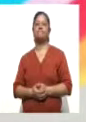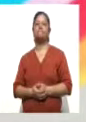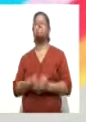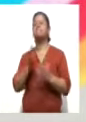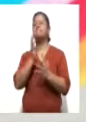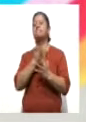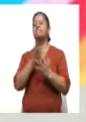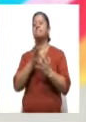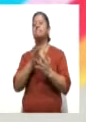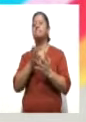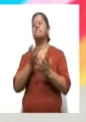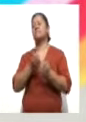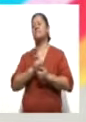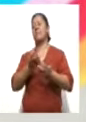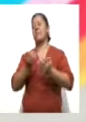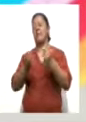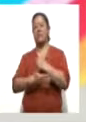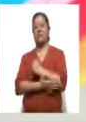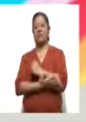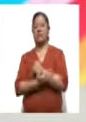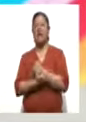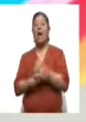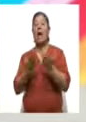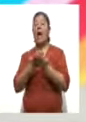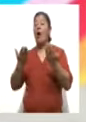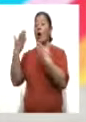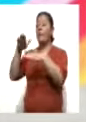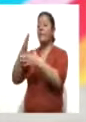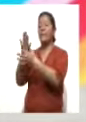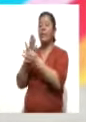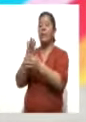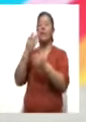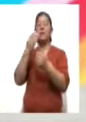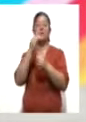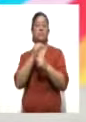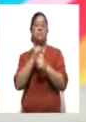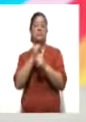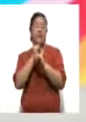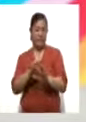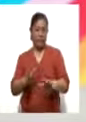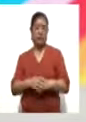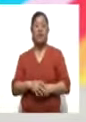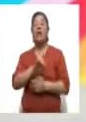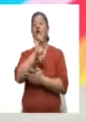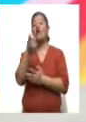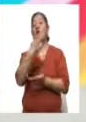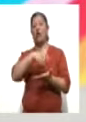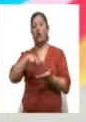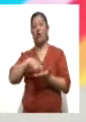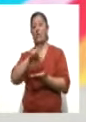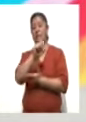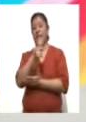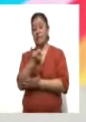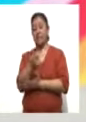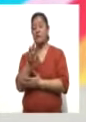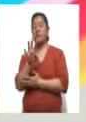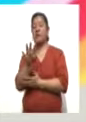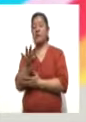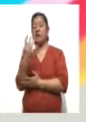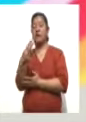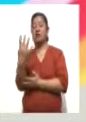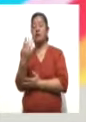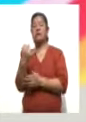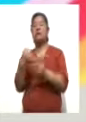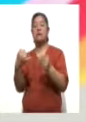Veamos ahora la información que nos brindan las instituciones bancarias y es que el dólar se encuentra a la compra en 20 pesos con 14